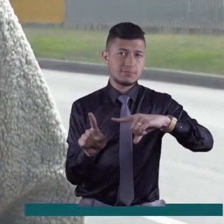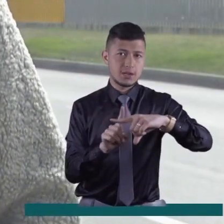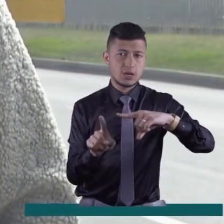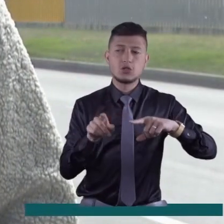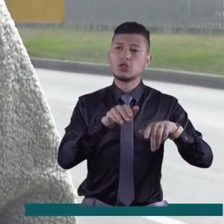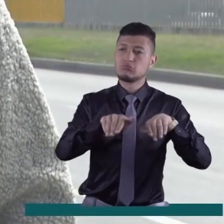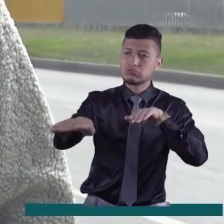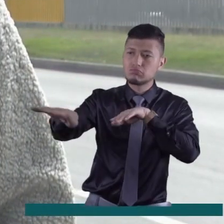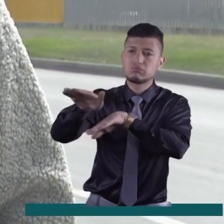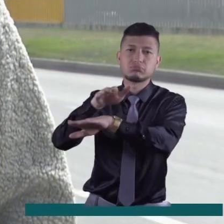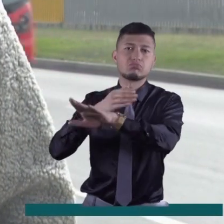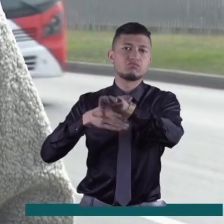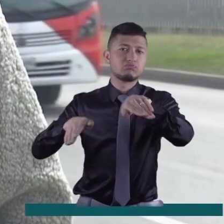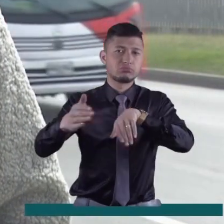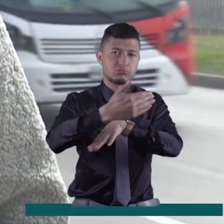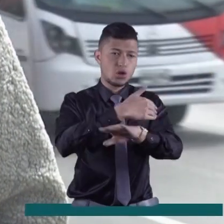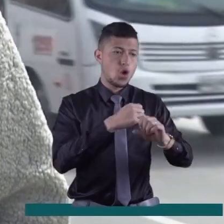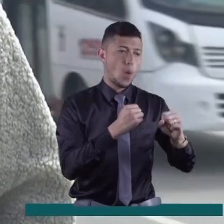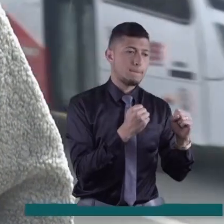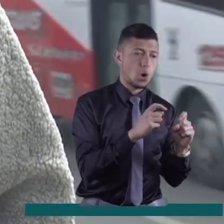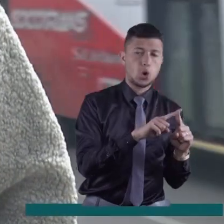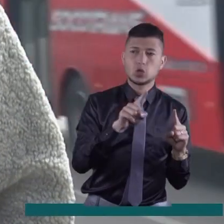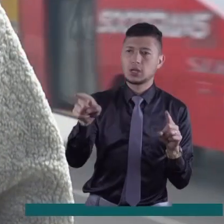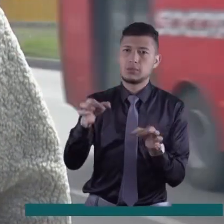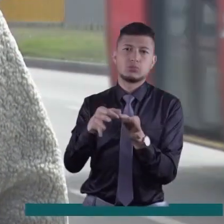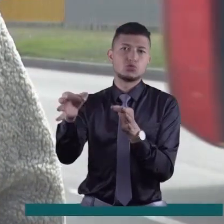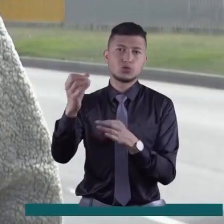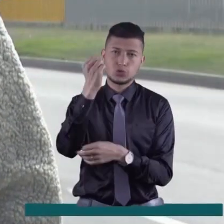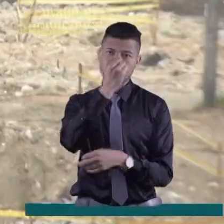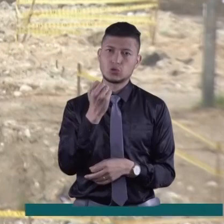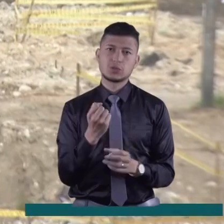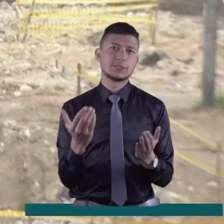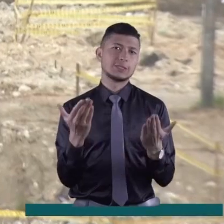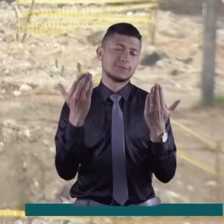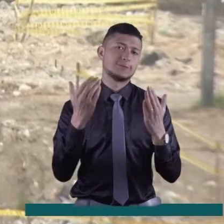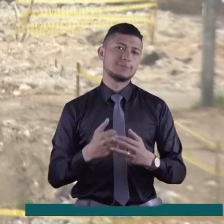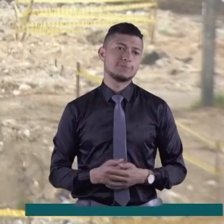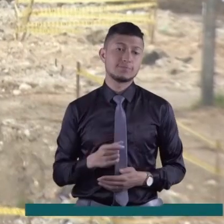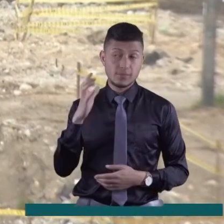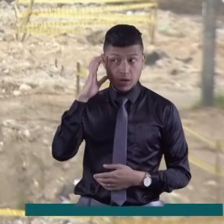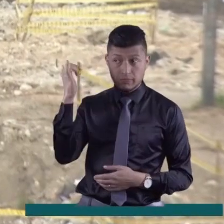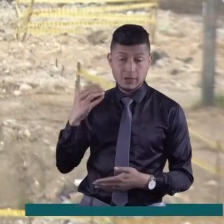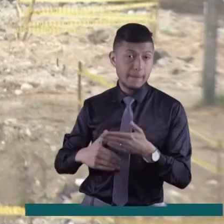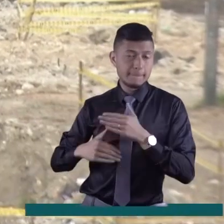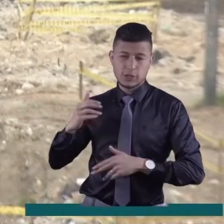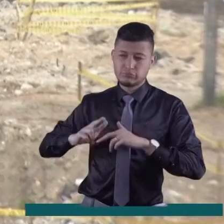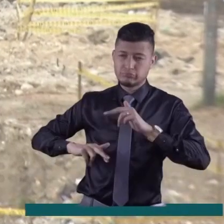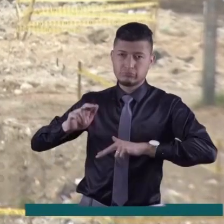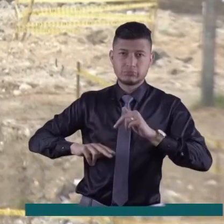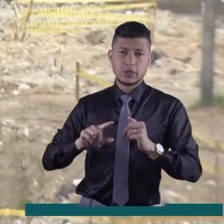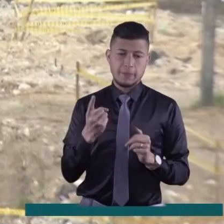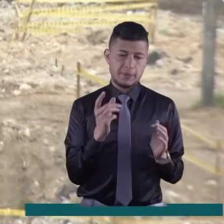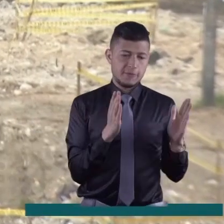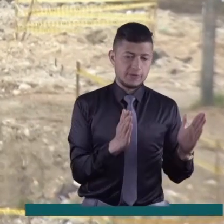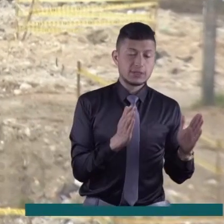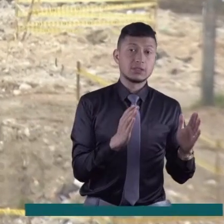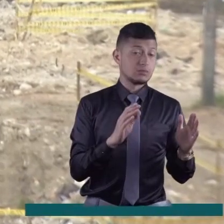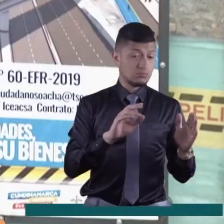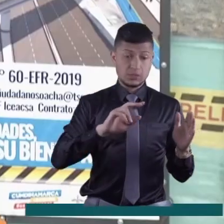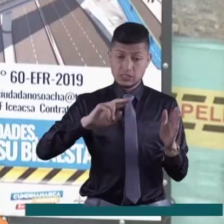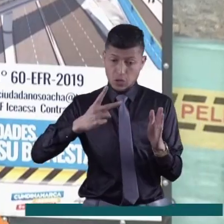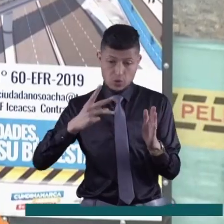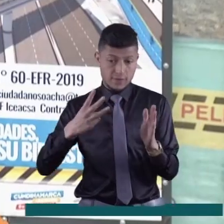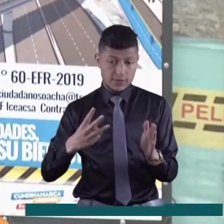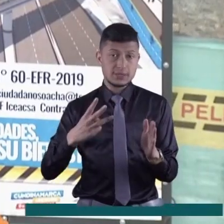que realizarán recorridos entre Bogotá y el municipio de Soacha. Inicia la construcción de las fases 2 y 3 de Transmilenio en